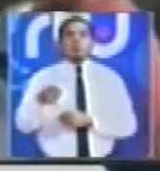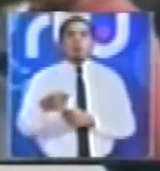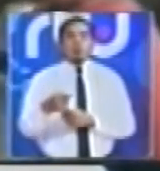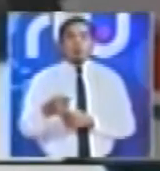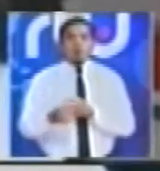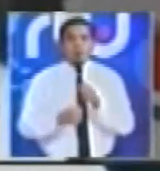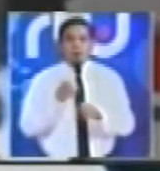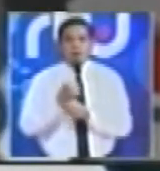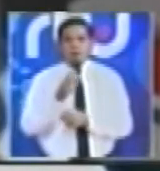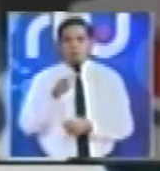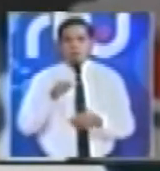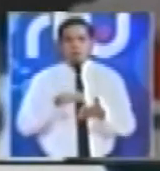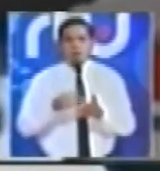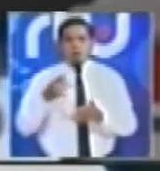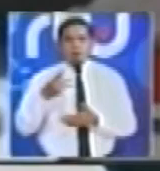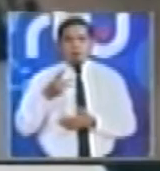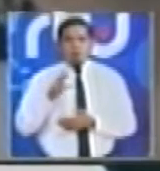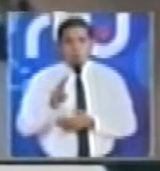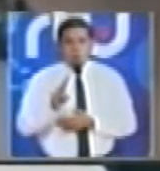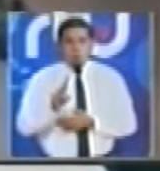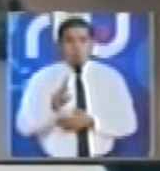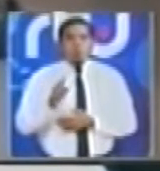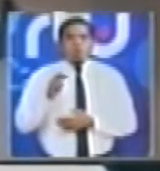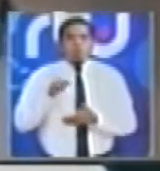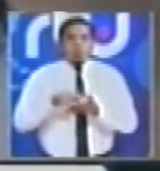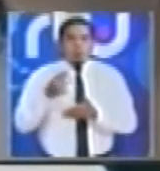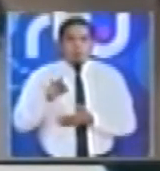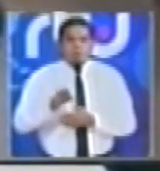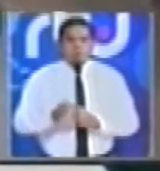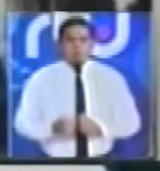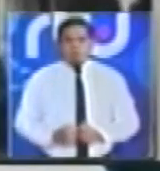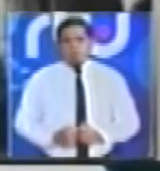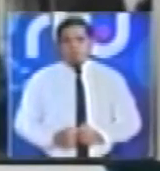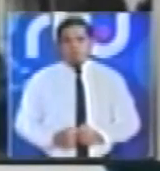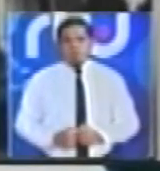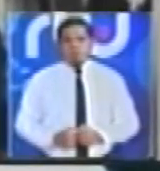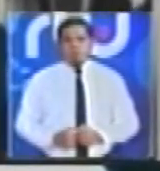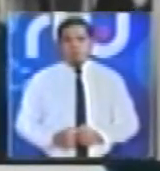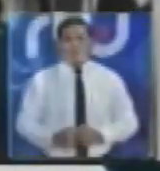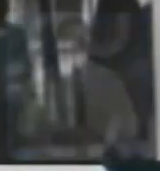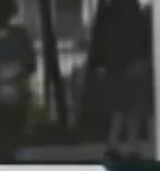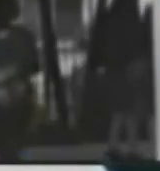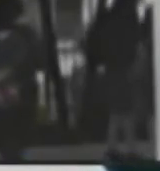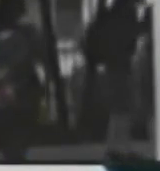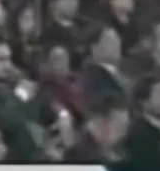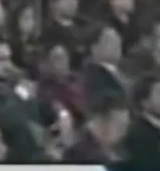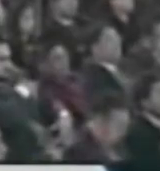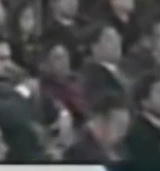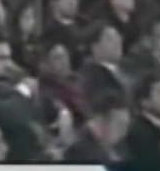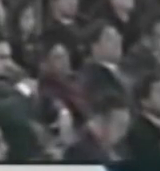escolar 2018-2019. Clever Chango, RTU, el canal de las noticias.